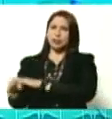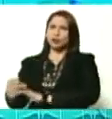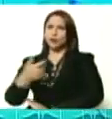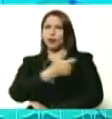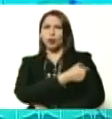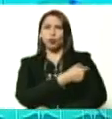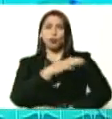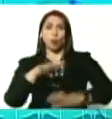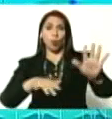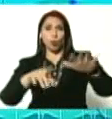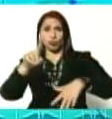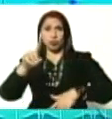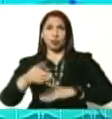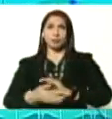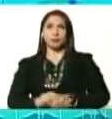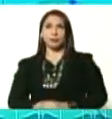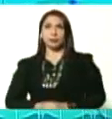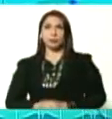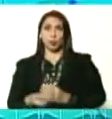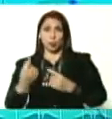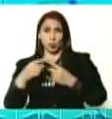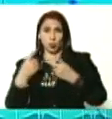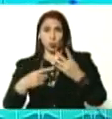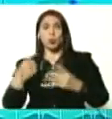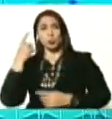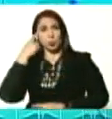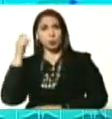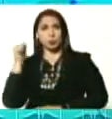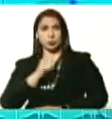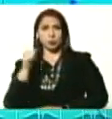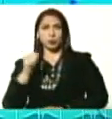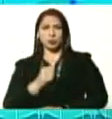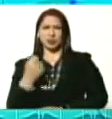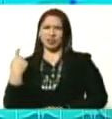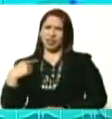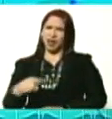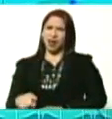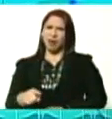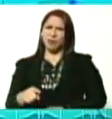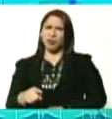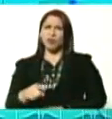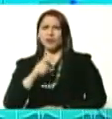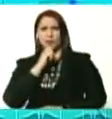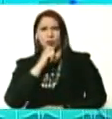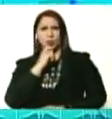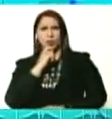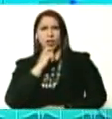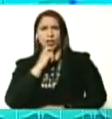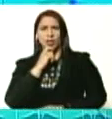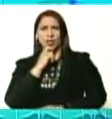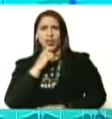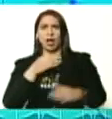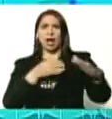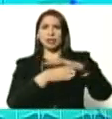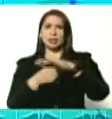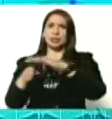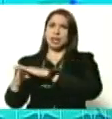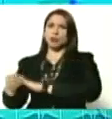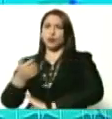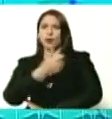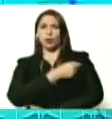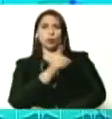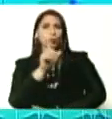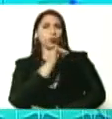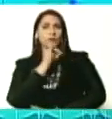Yo no lo sabía, fíjate, lo demás sí lo sabía, pero que tengamos dificultades de acceso a la vacuna no me lo habían informado para atenderlo